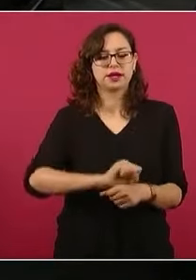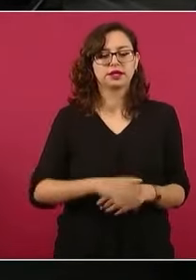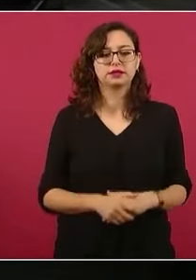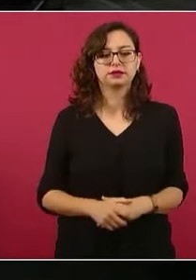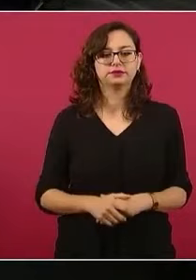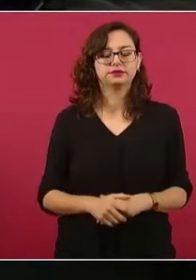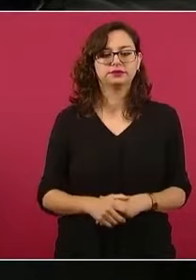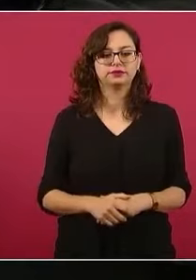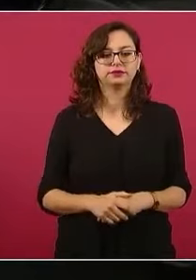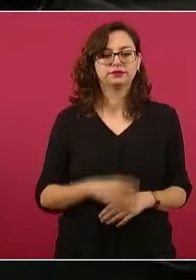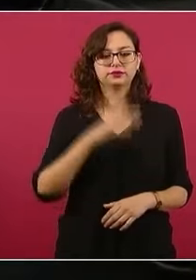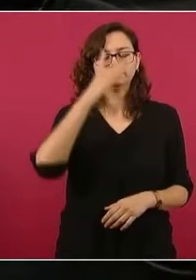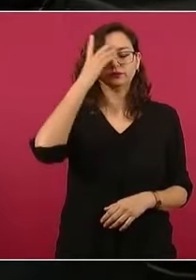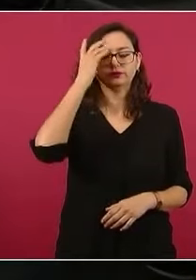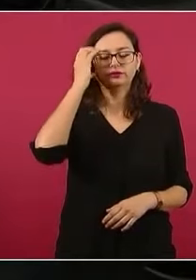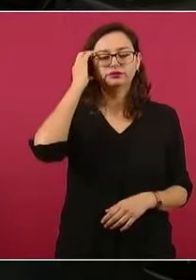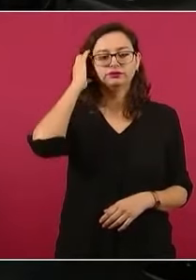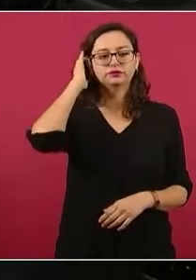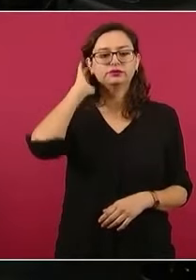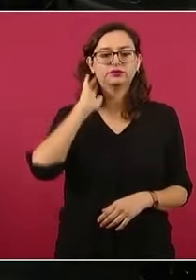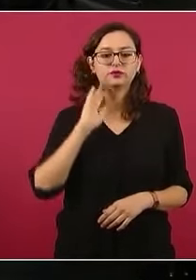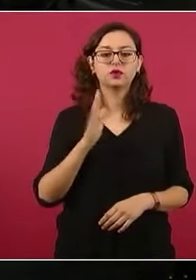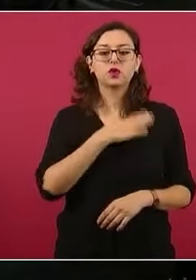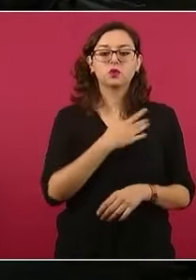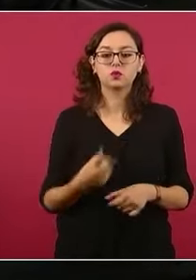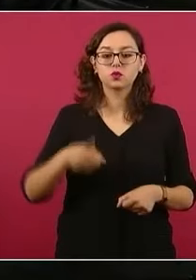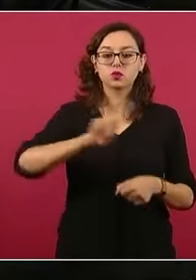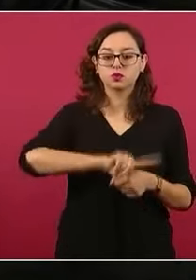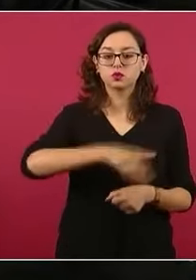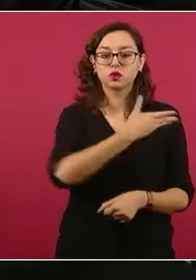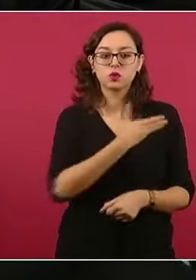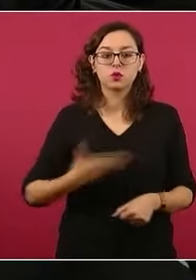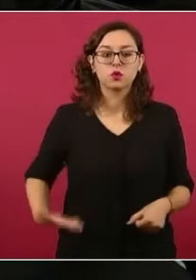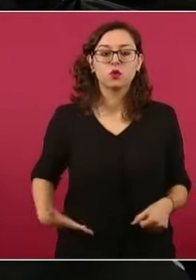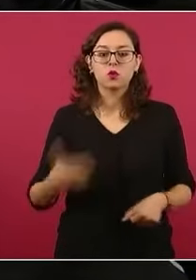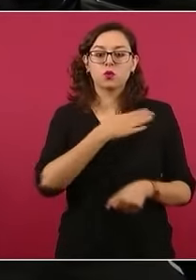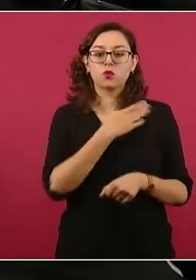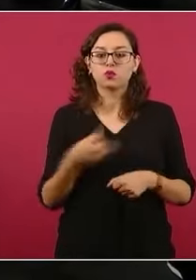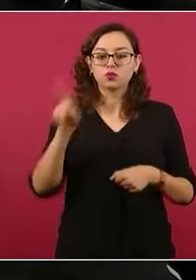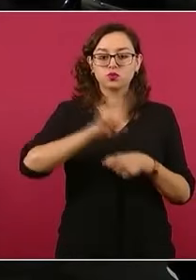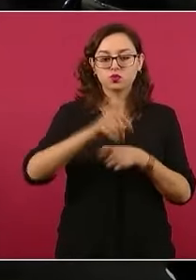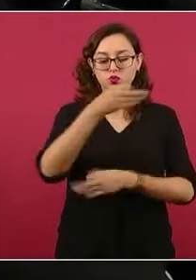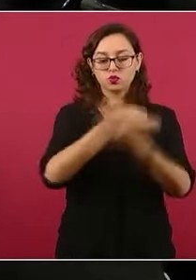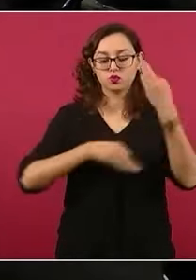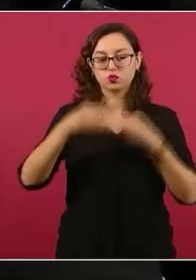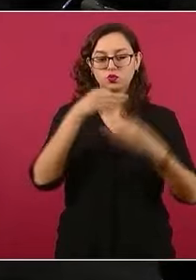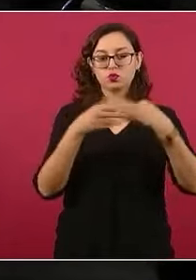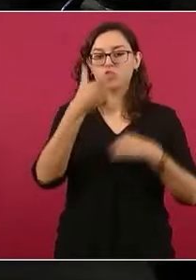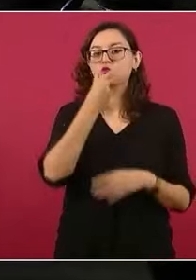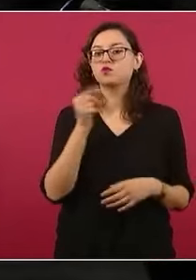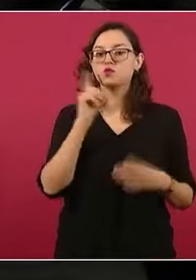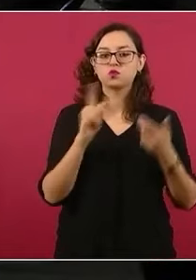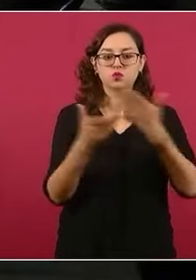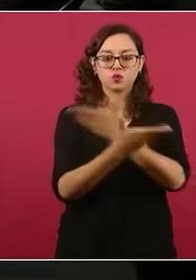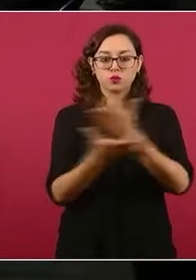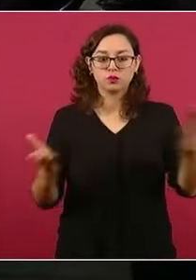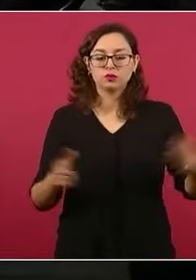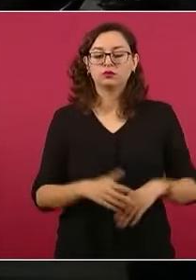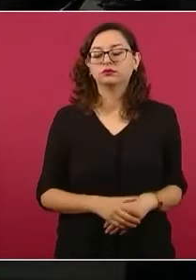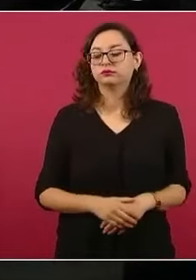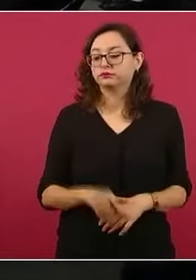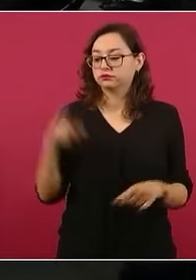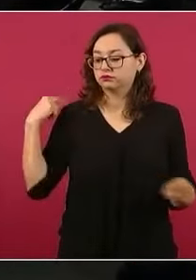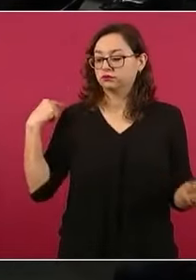Buenos días, señor presidente. Buenos días a todas, a todos. Este es el Quién es Quién en las mentiras de la semana del